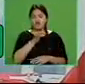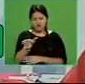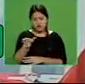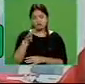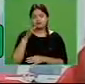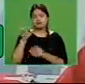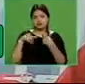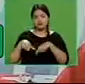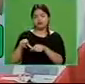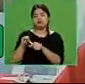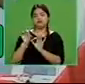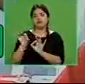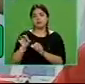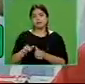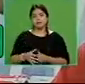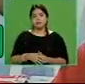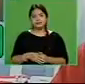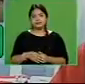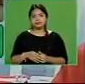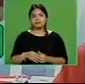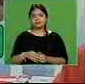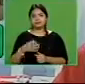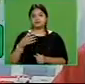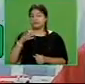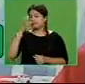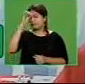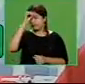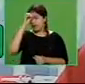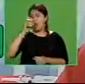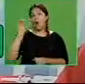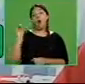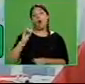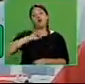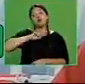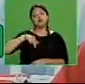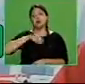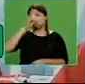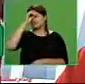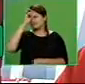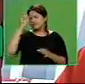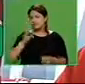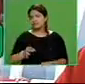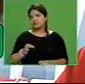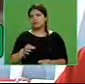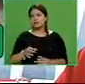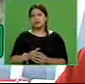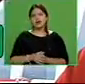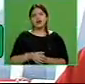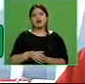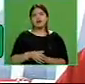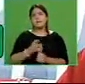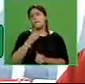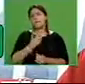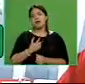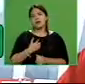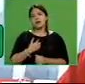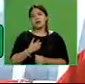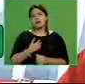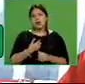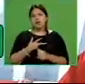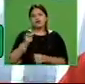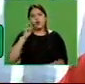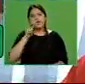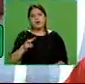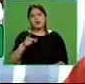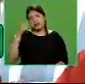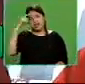estuvieron. Y miren, yo no sé, o nosotros no sabemos aquí, dónde es el gobernador de este estado. Me dicen que no lo ven desde el